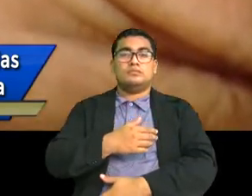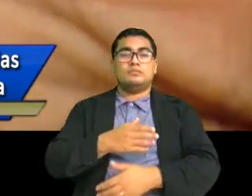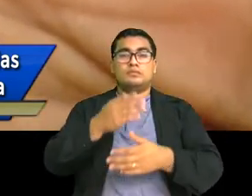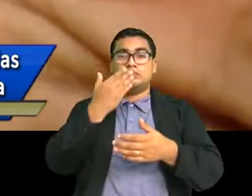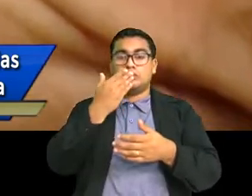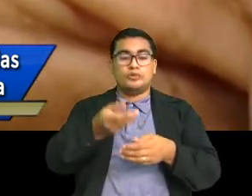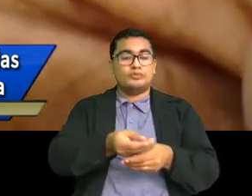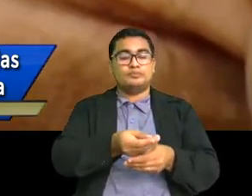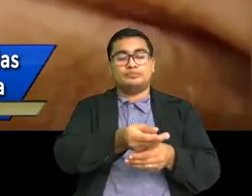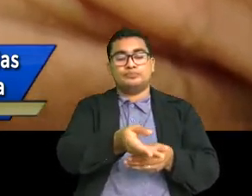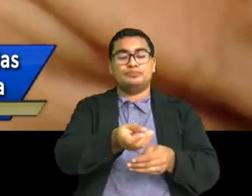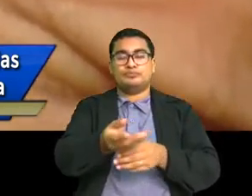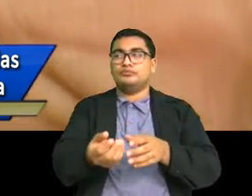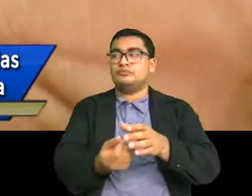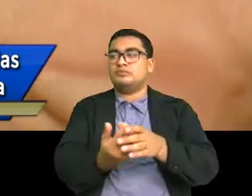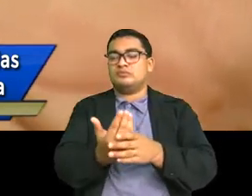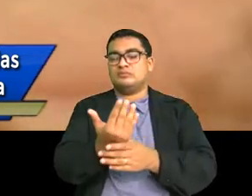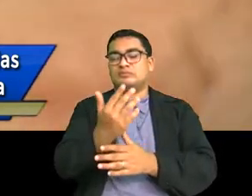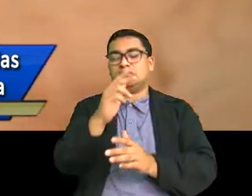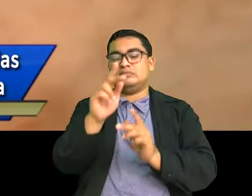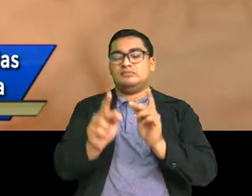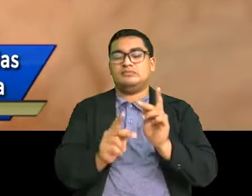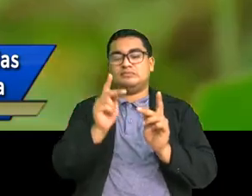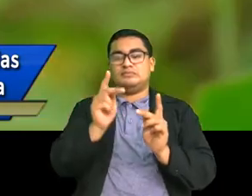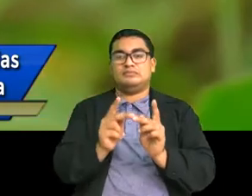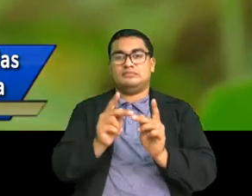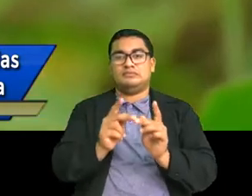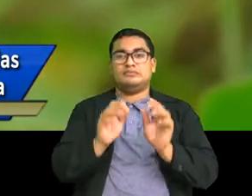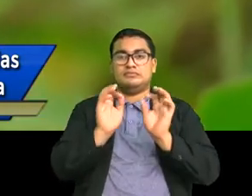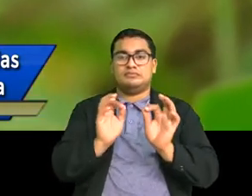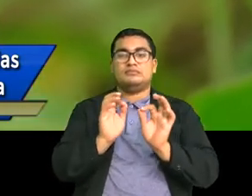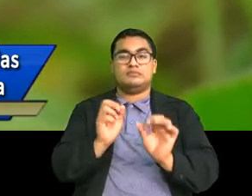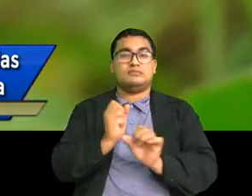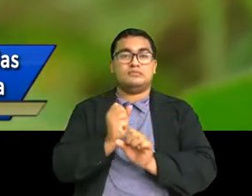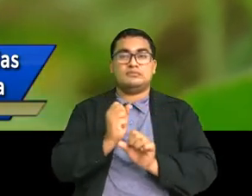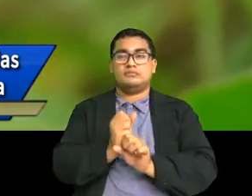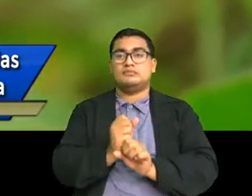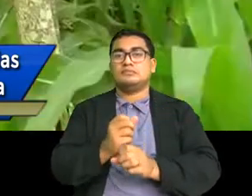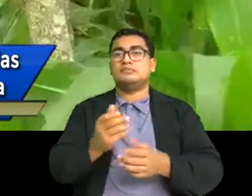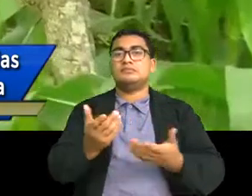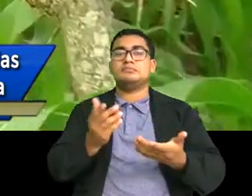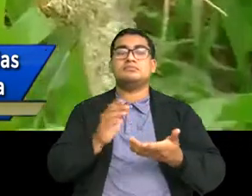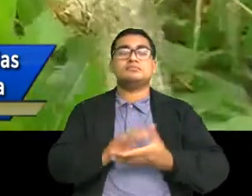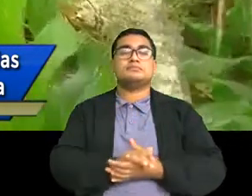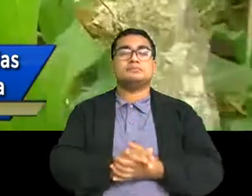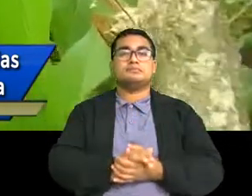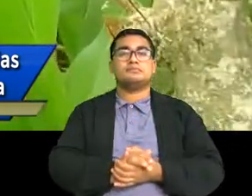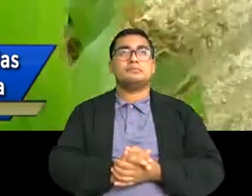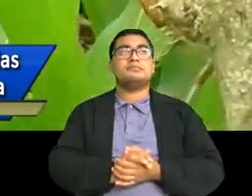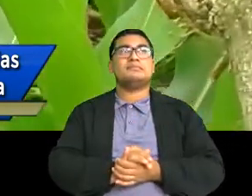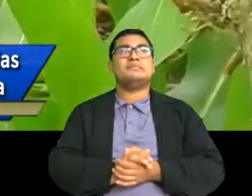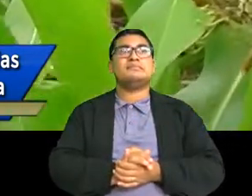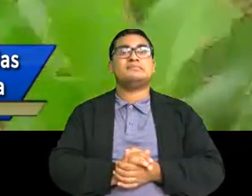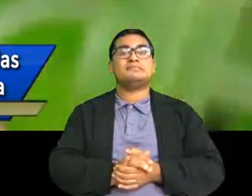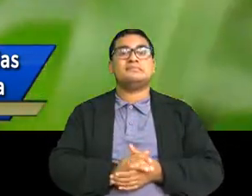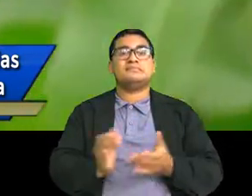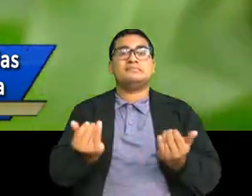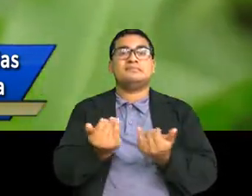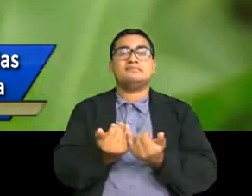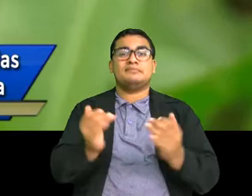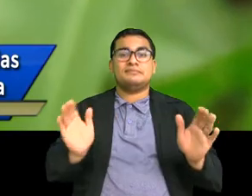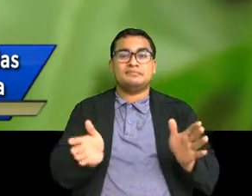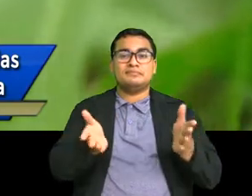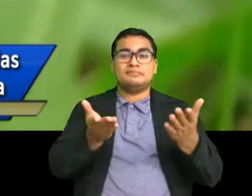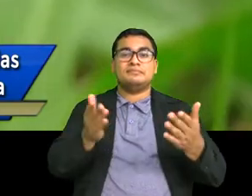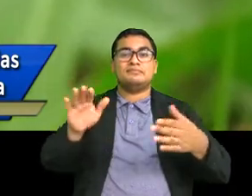medio ambiente y hay una reducción en los costos de producción también venimos comentando bastante la parte de